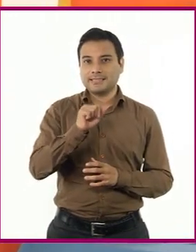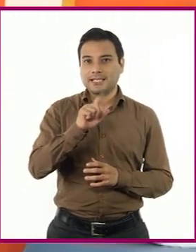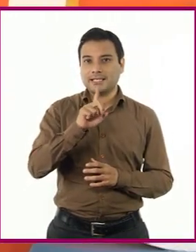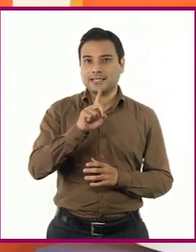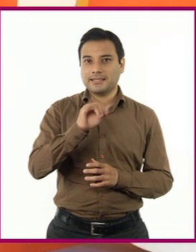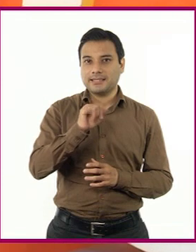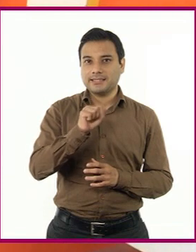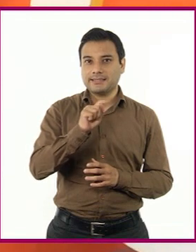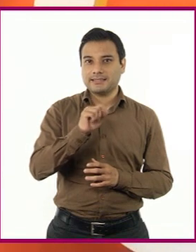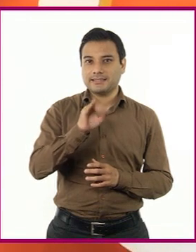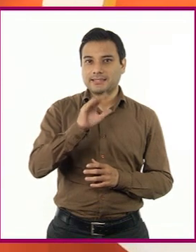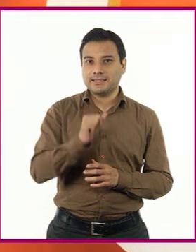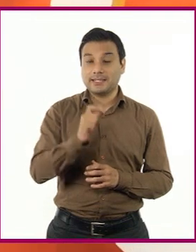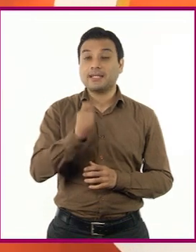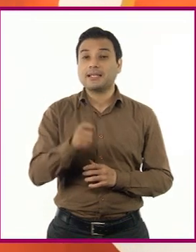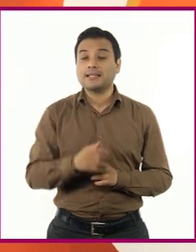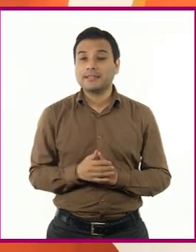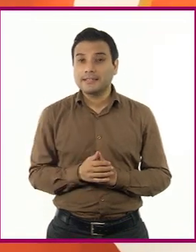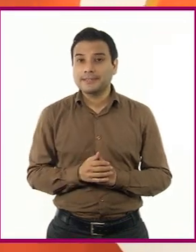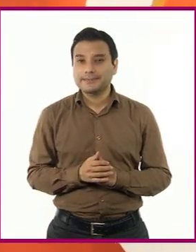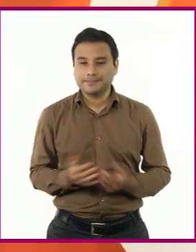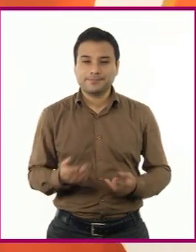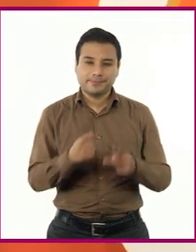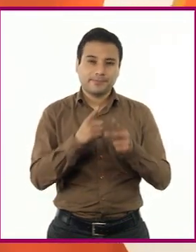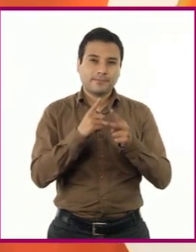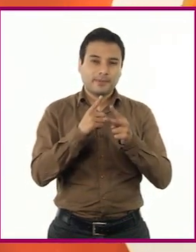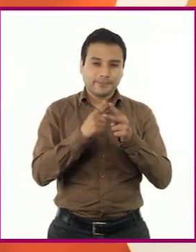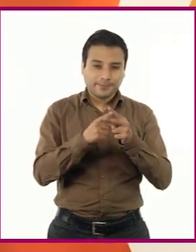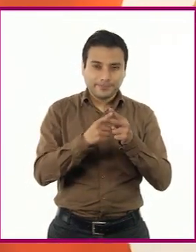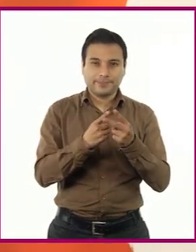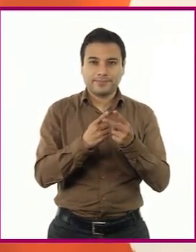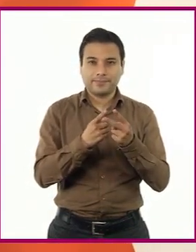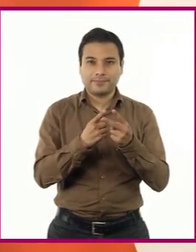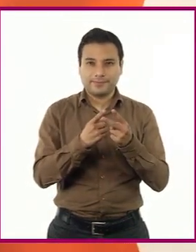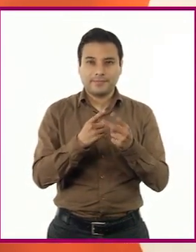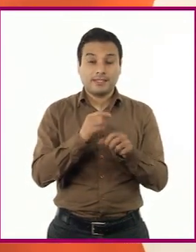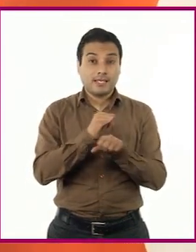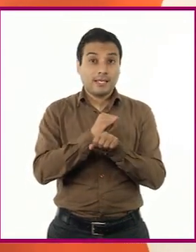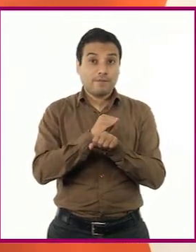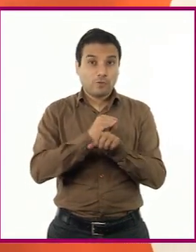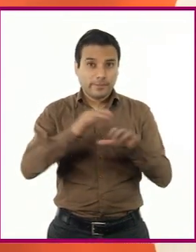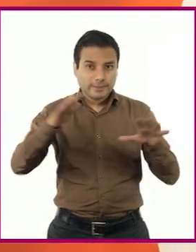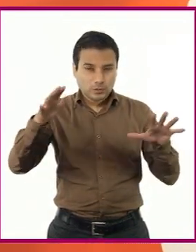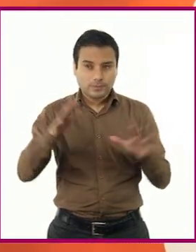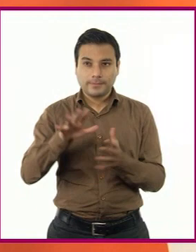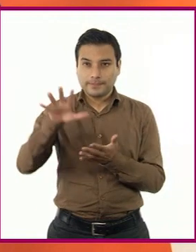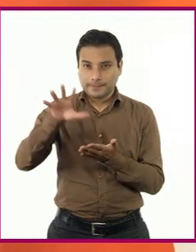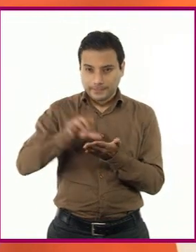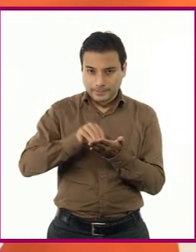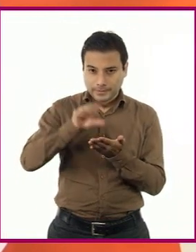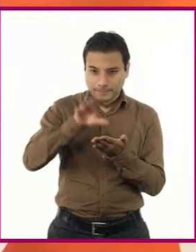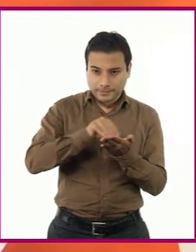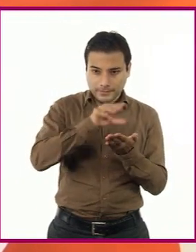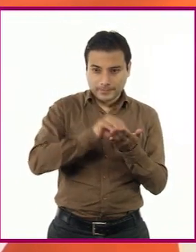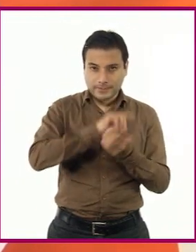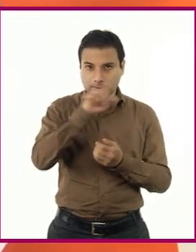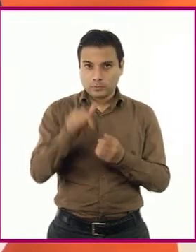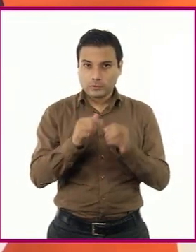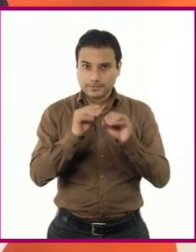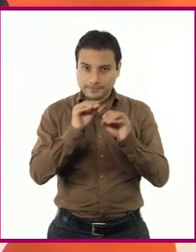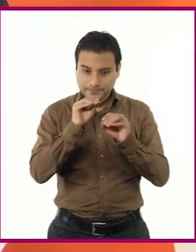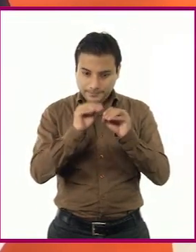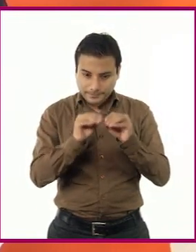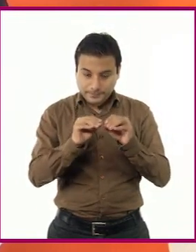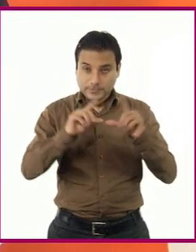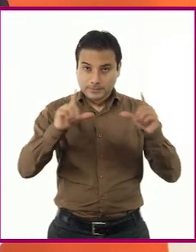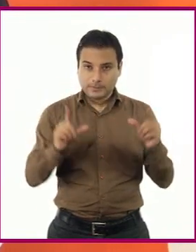de recolectar, organizar, resumir, analizar, generalizar y presentar